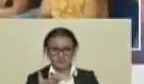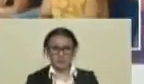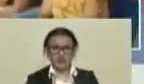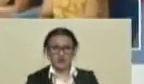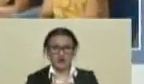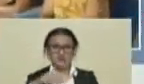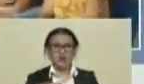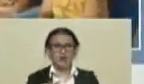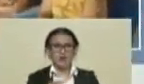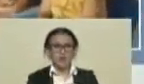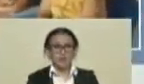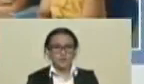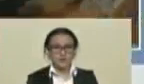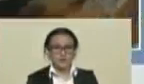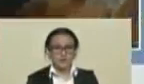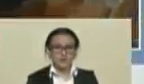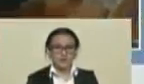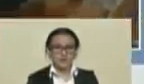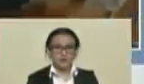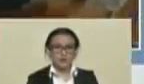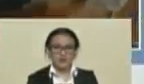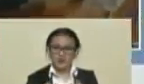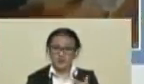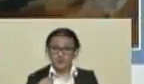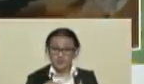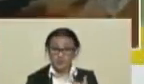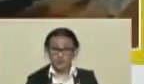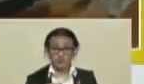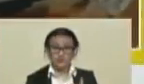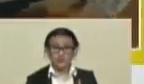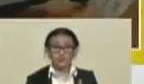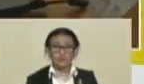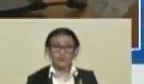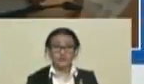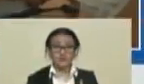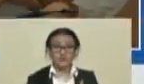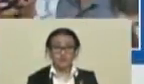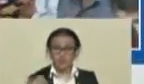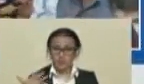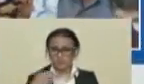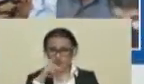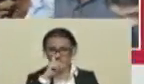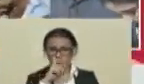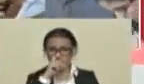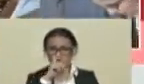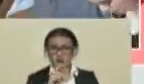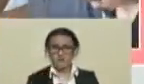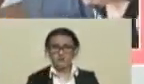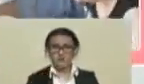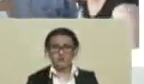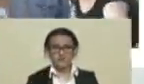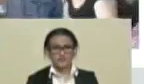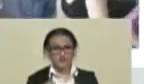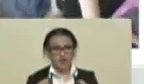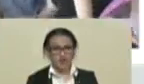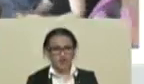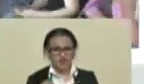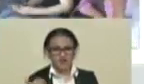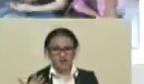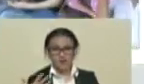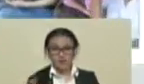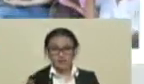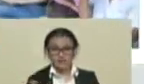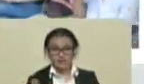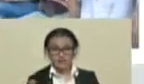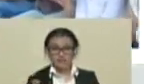la elección de gobernadores, el conflicto que tuvimos, hemos estado viviendo en los últimos años, la violencia que vivimos en los últimos meses